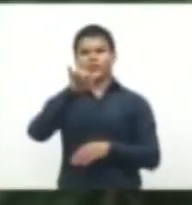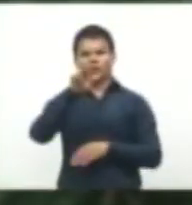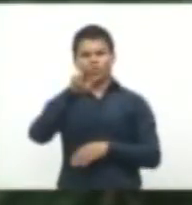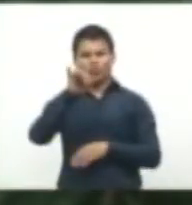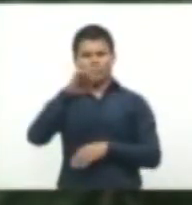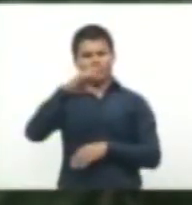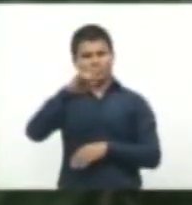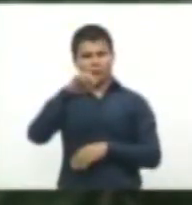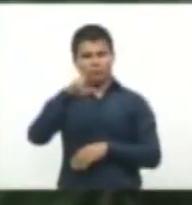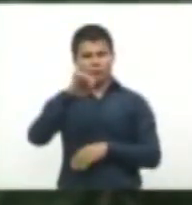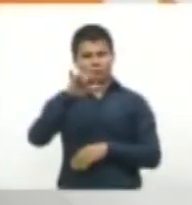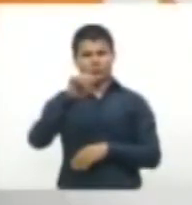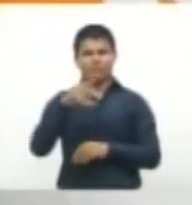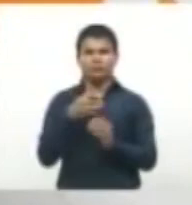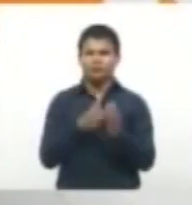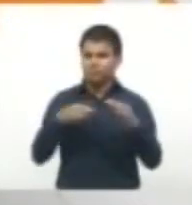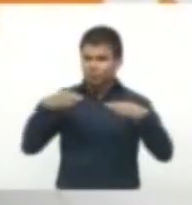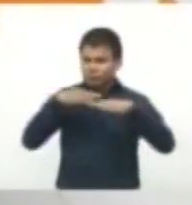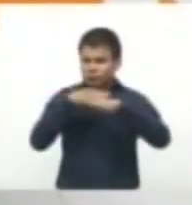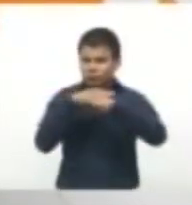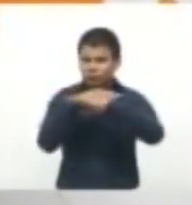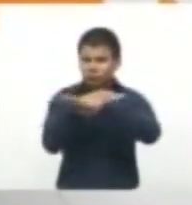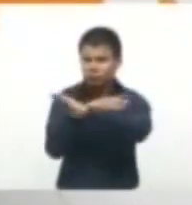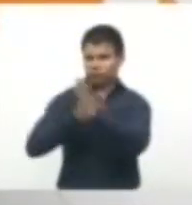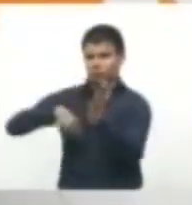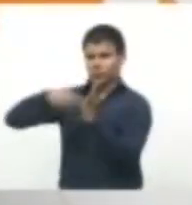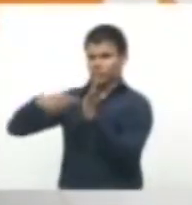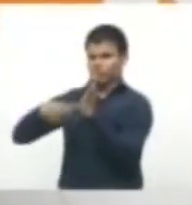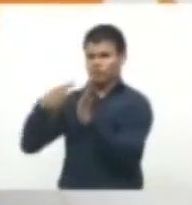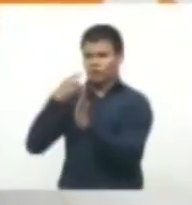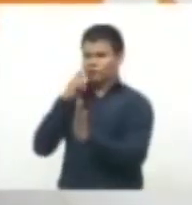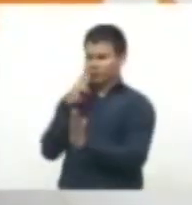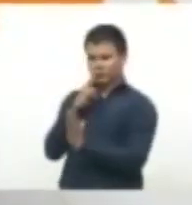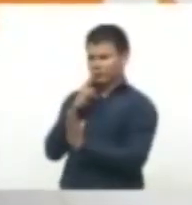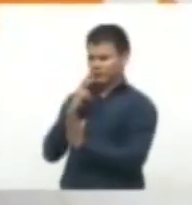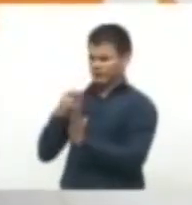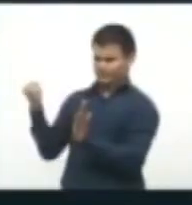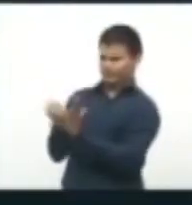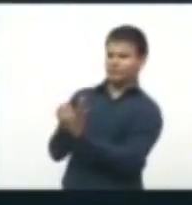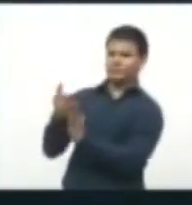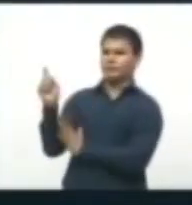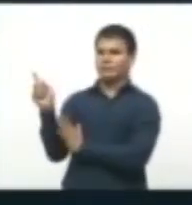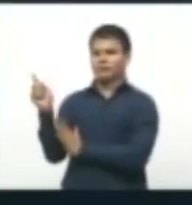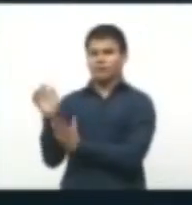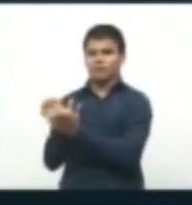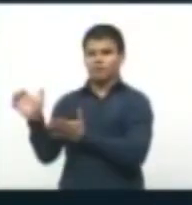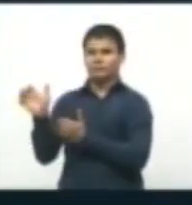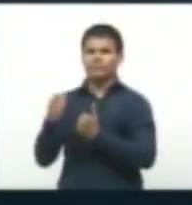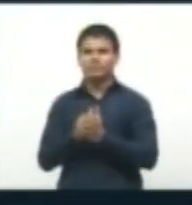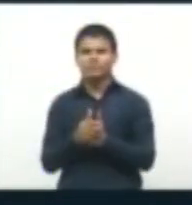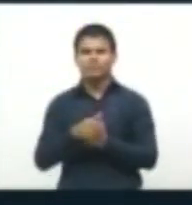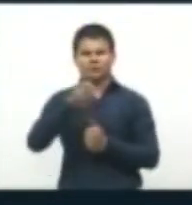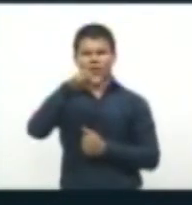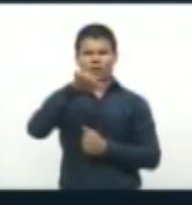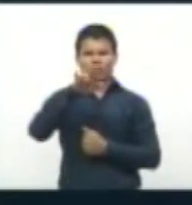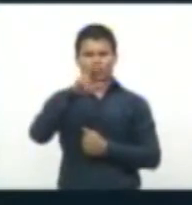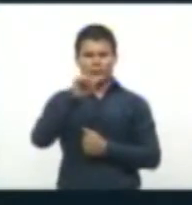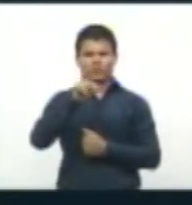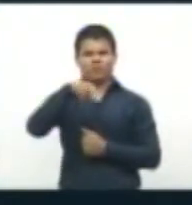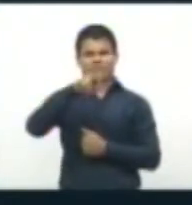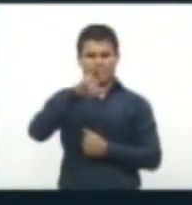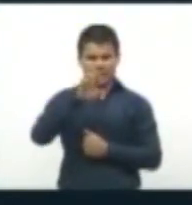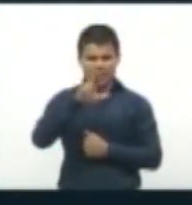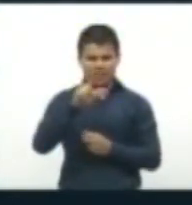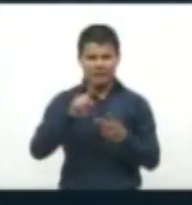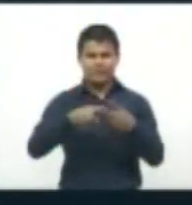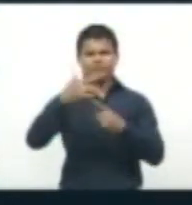los diseños definitivos entregados por los contratistas no fueron aprobados por la interventoría. También está Puerta del Hierro, Cruz del Viso,